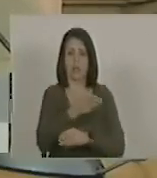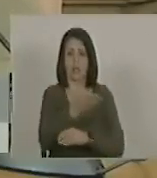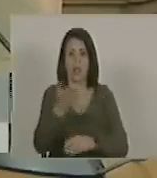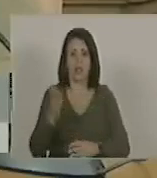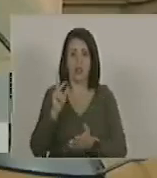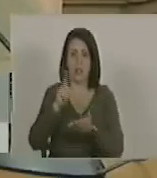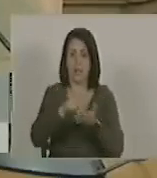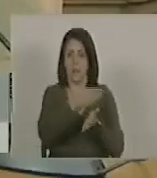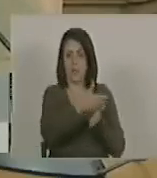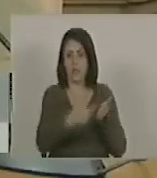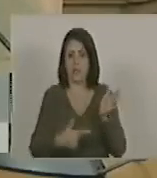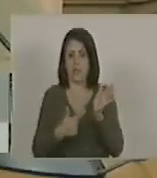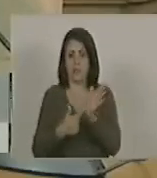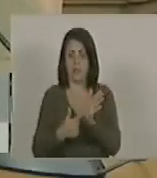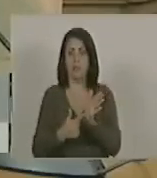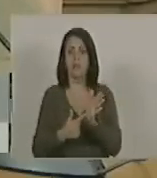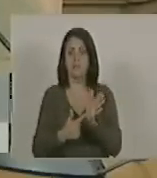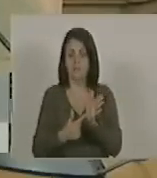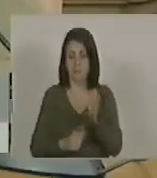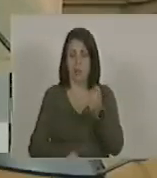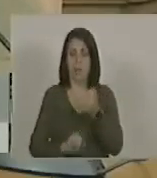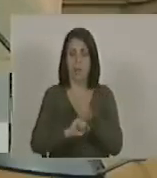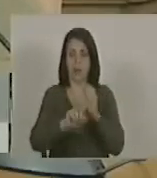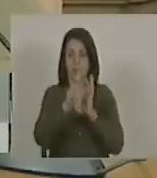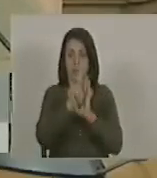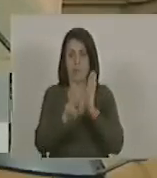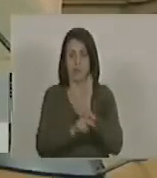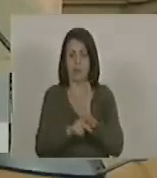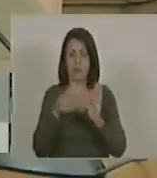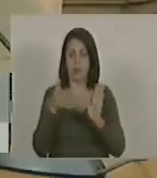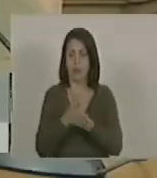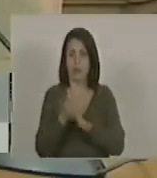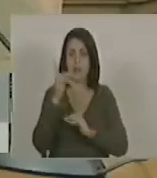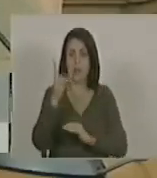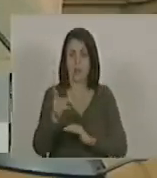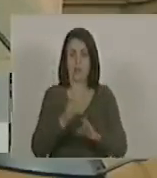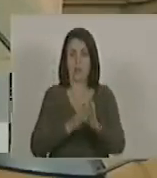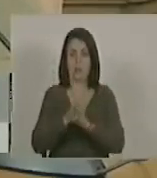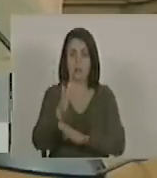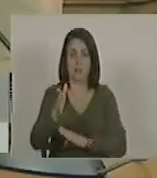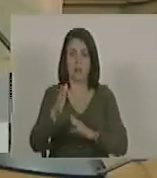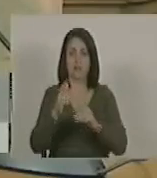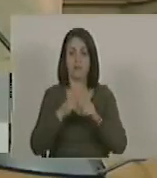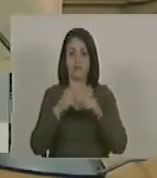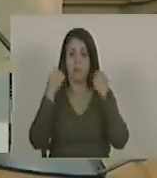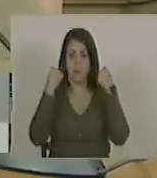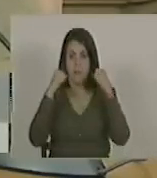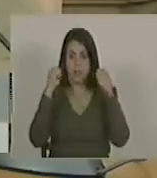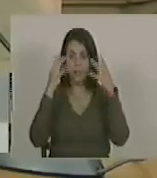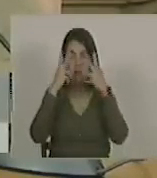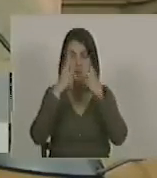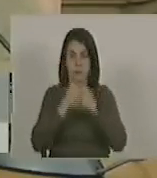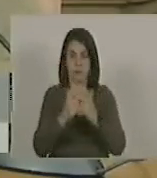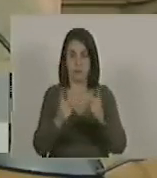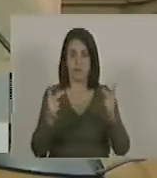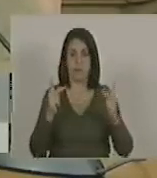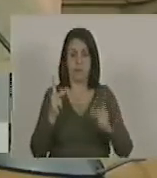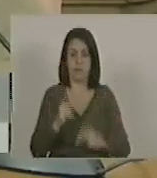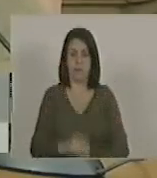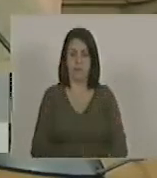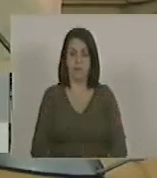la presente, con fundamento en los principios por los cuales debe regirse el ejercicio de la administración